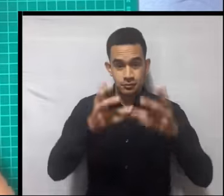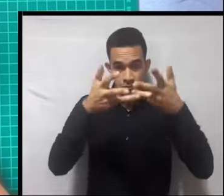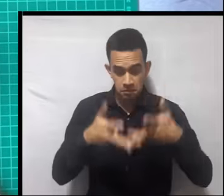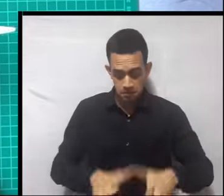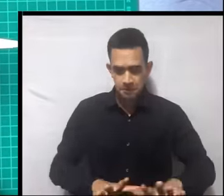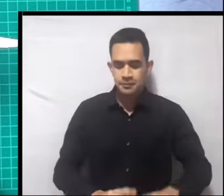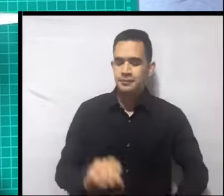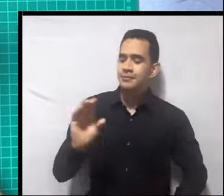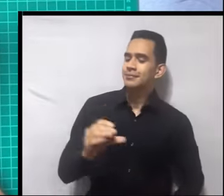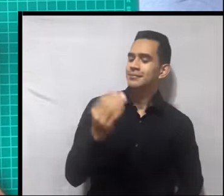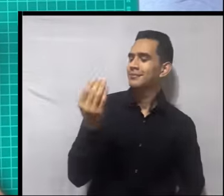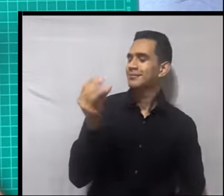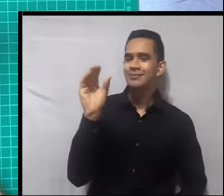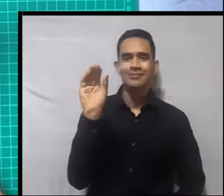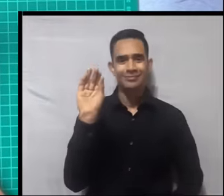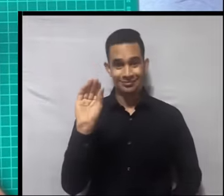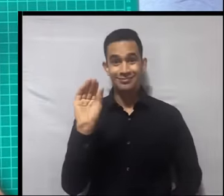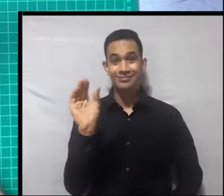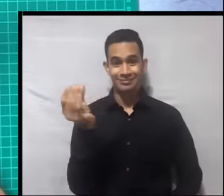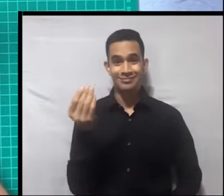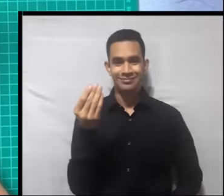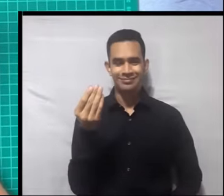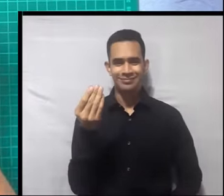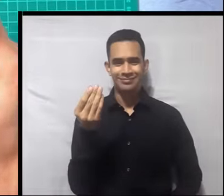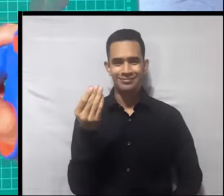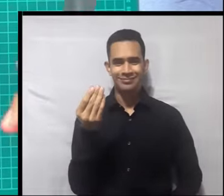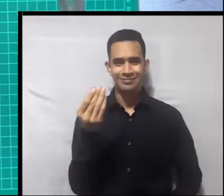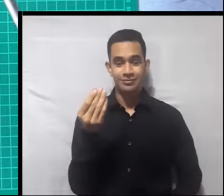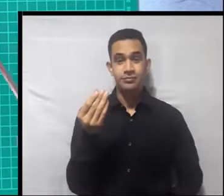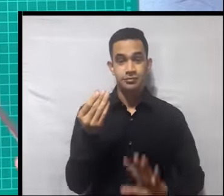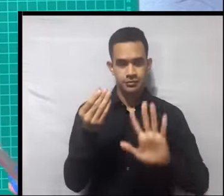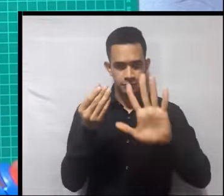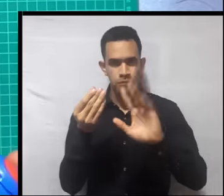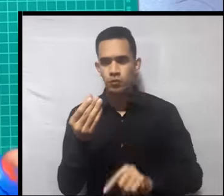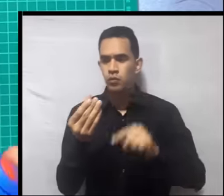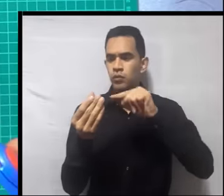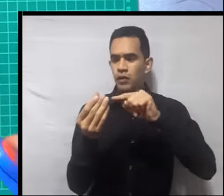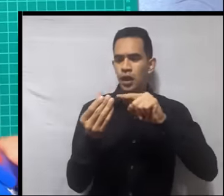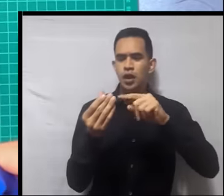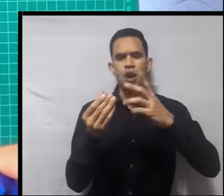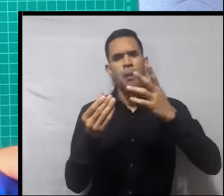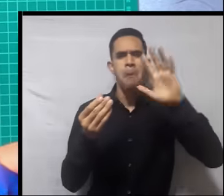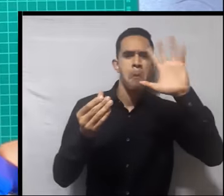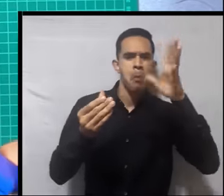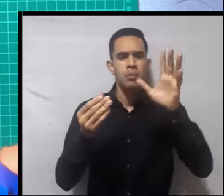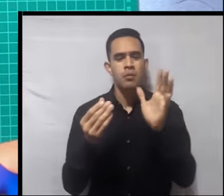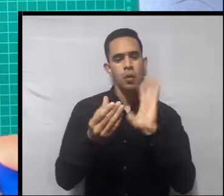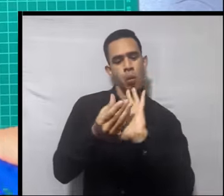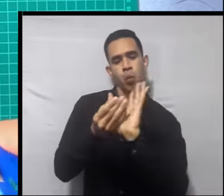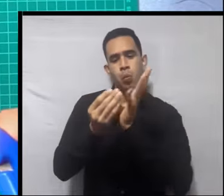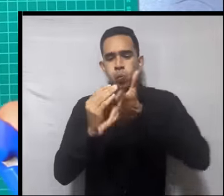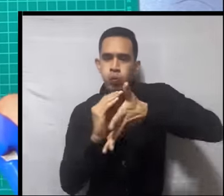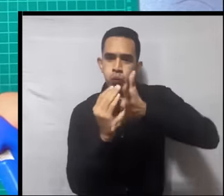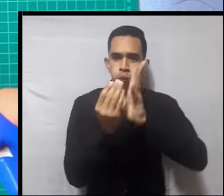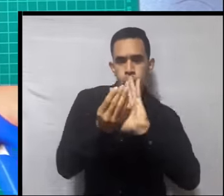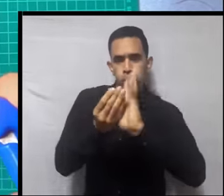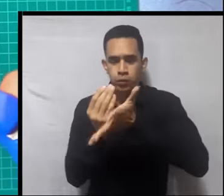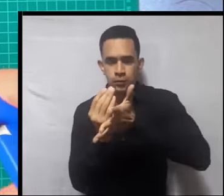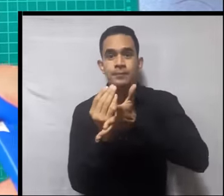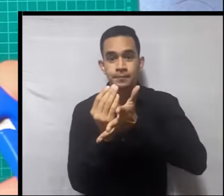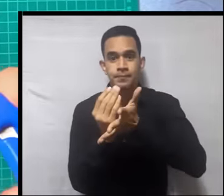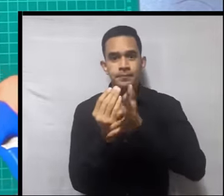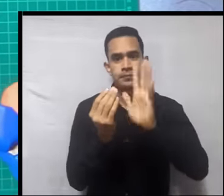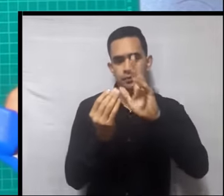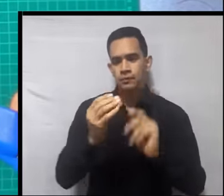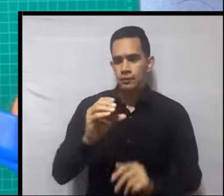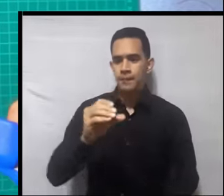Cuando terminemos, nos quedará como esto. Ahora vamos a darle forma a la hélice que impulsará nuestro carrito. Para esto,